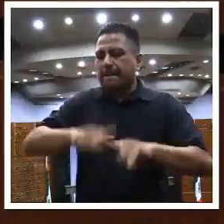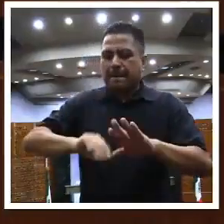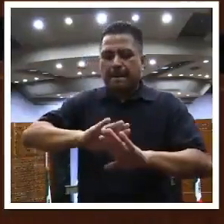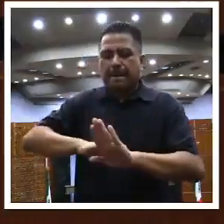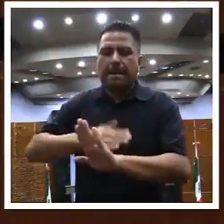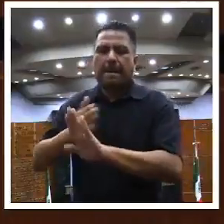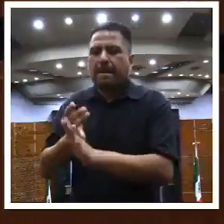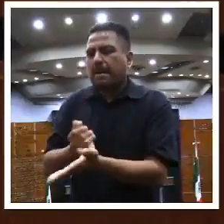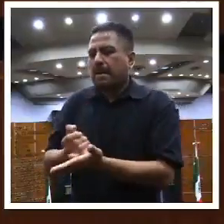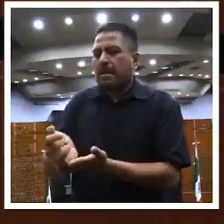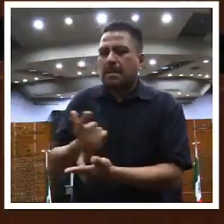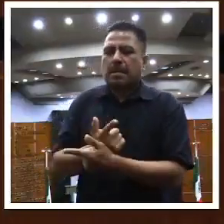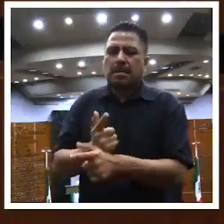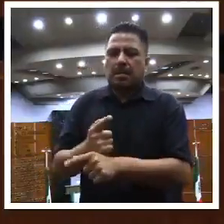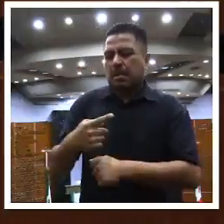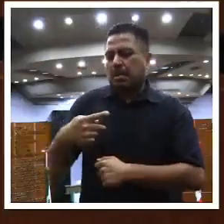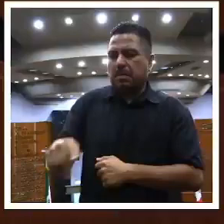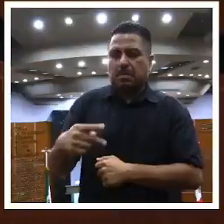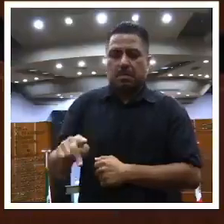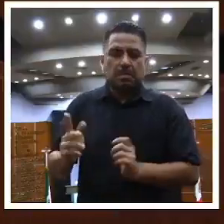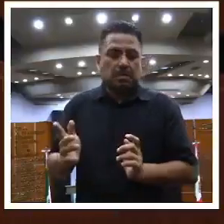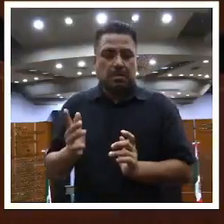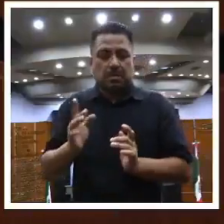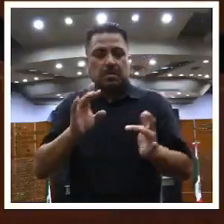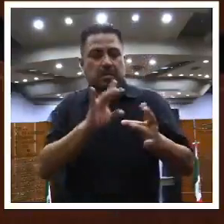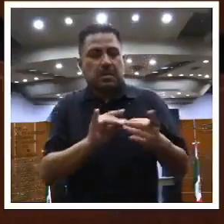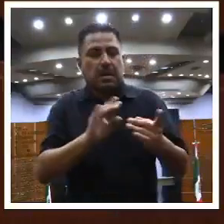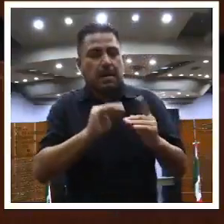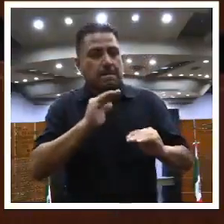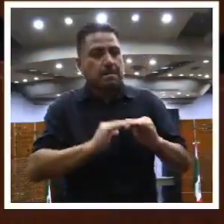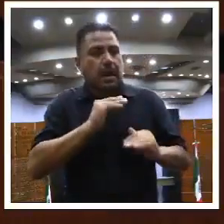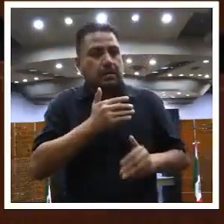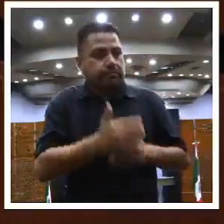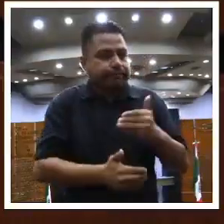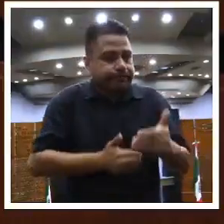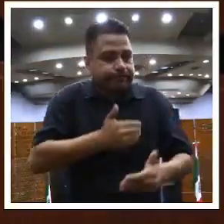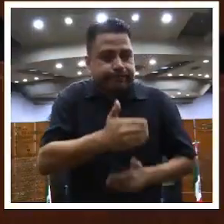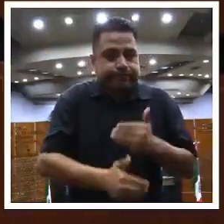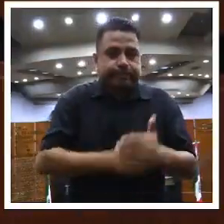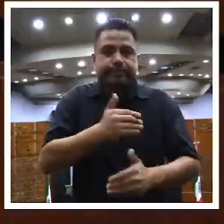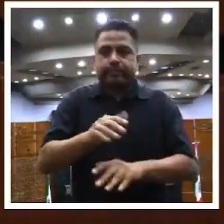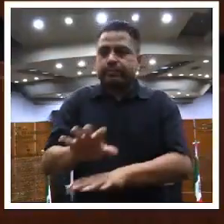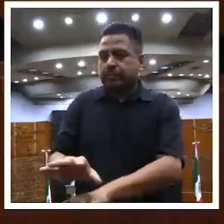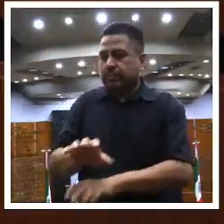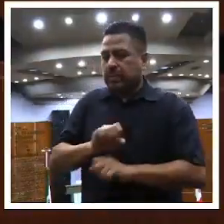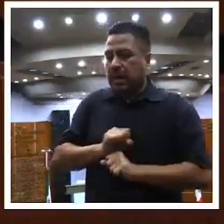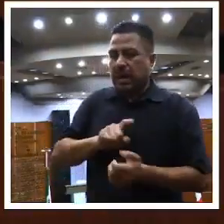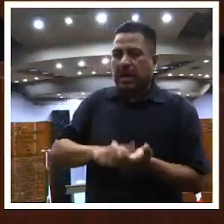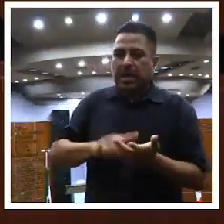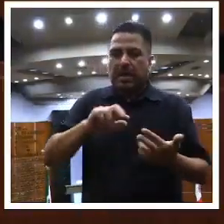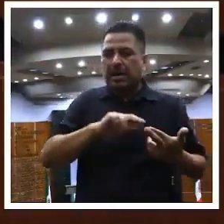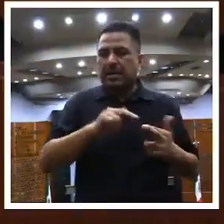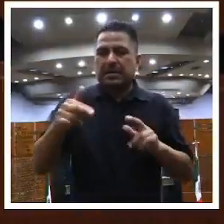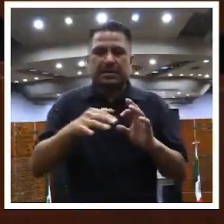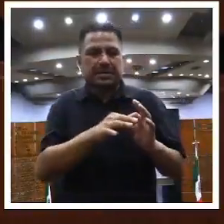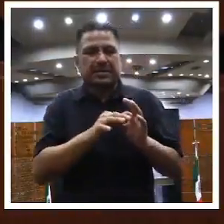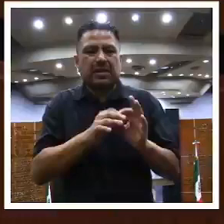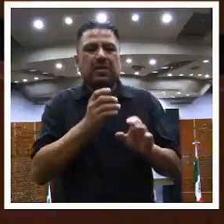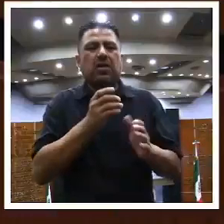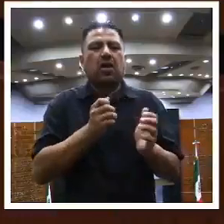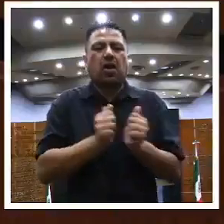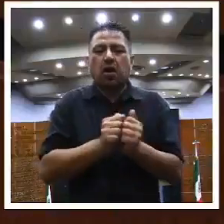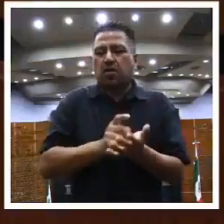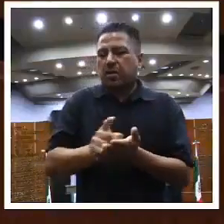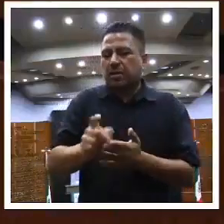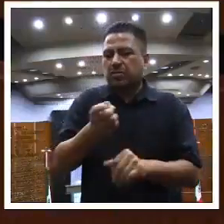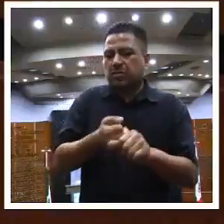libre determinación, destacando que ha habido más progreso en la adopción de medidas relacionadas con determinados derechos